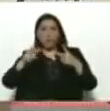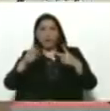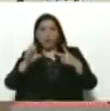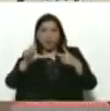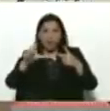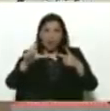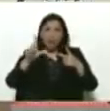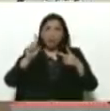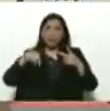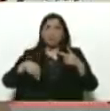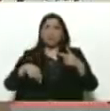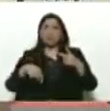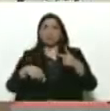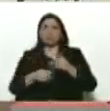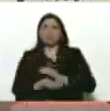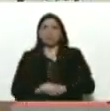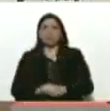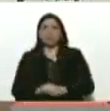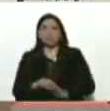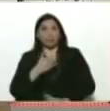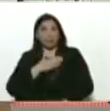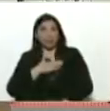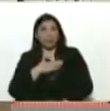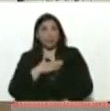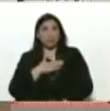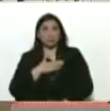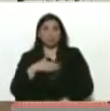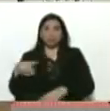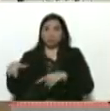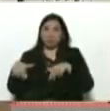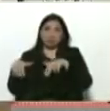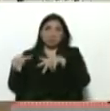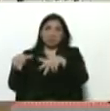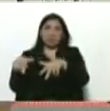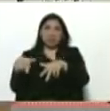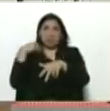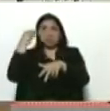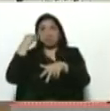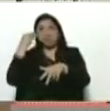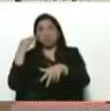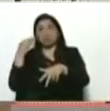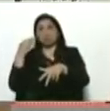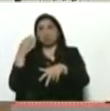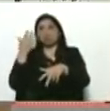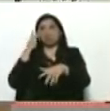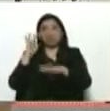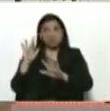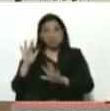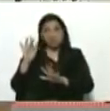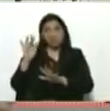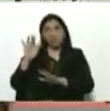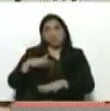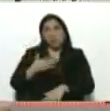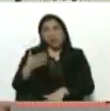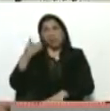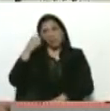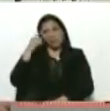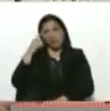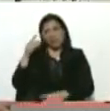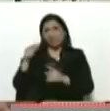que torturé a su esposo. Si a mí me pasa el señor por el lado, creo que lo reconozco porque anda todo doblado, pero no sé quién